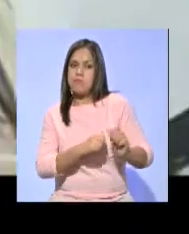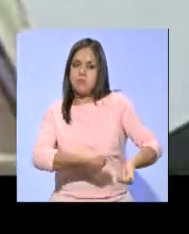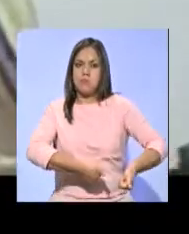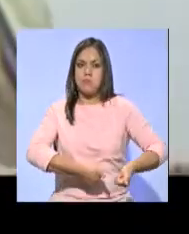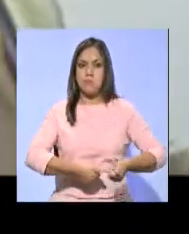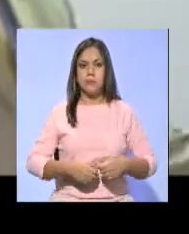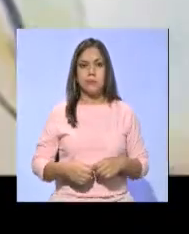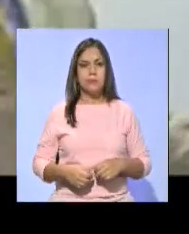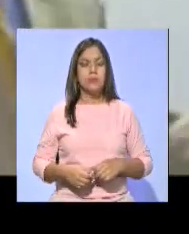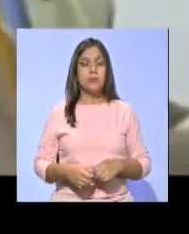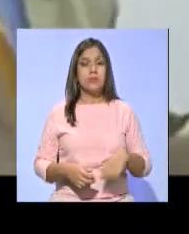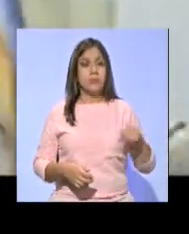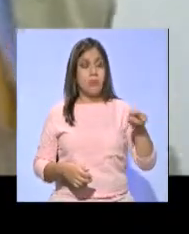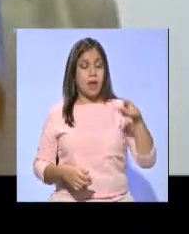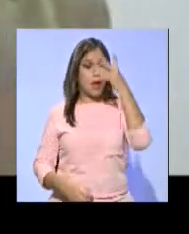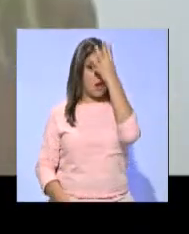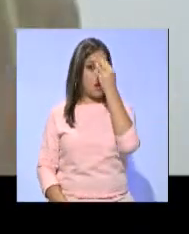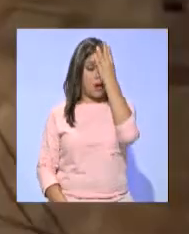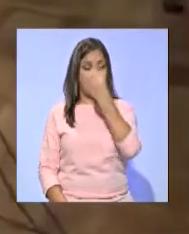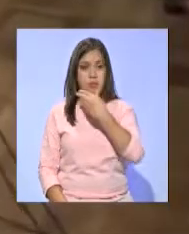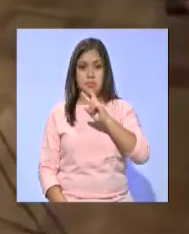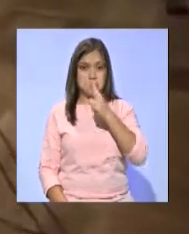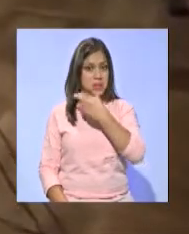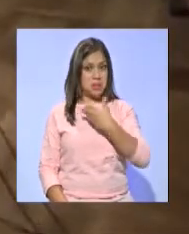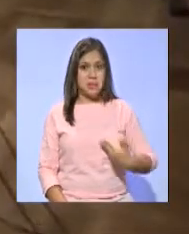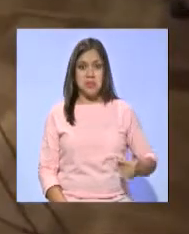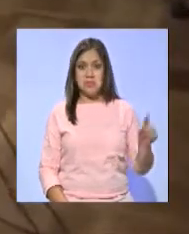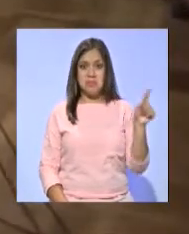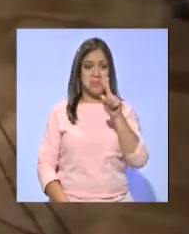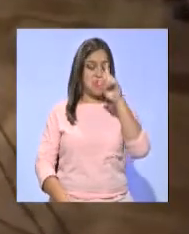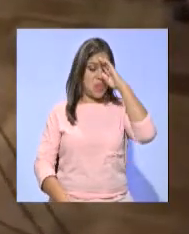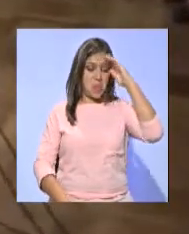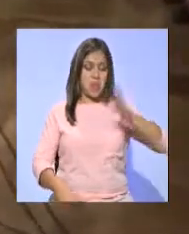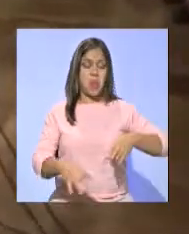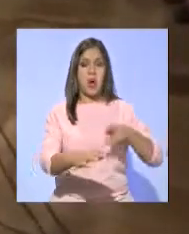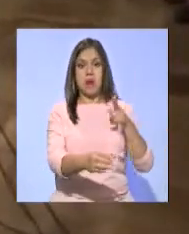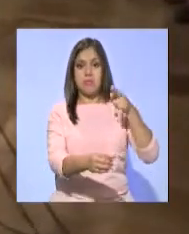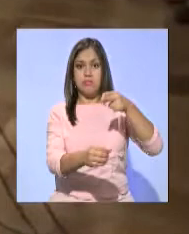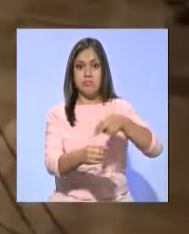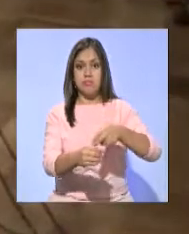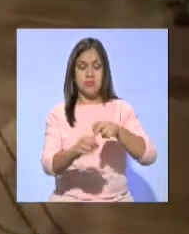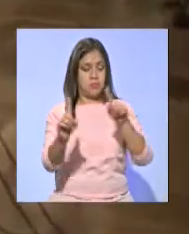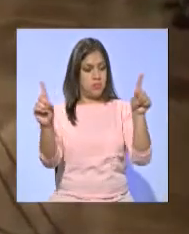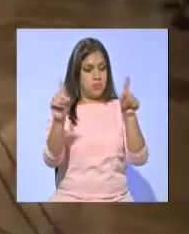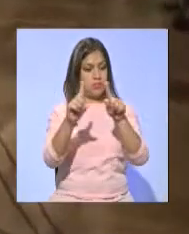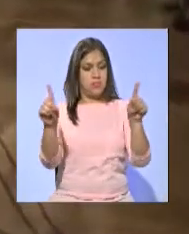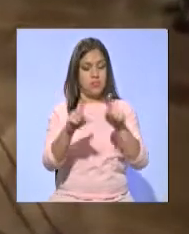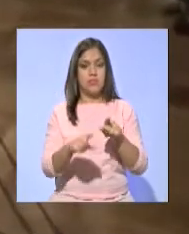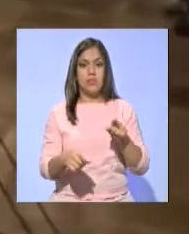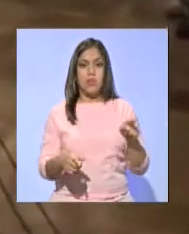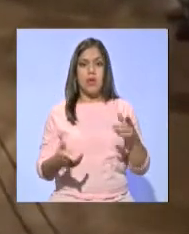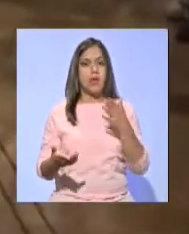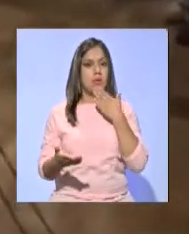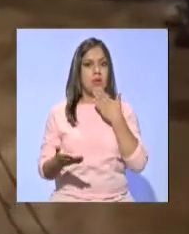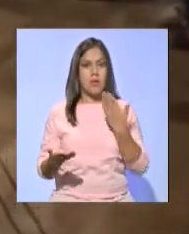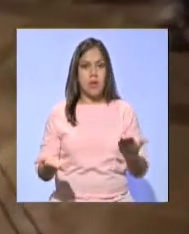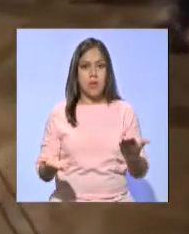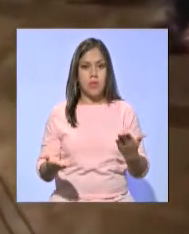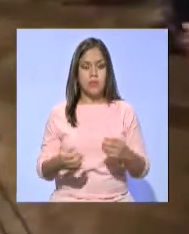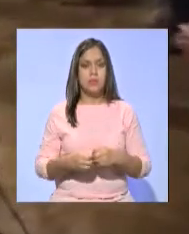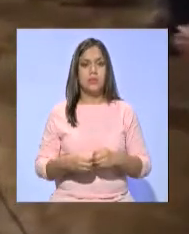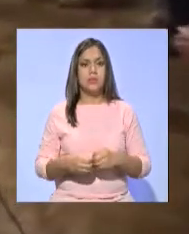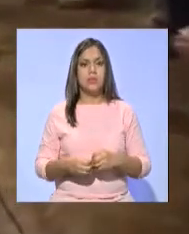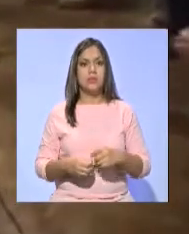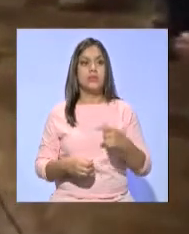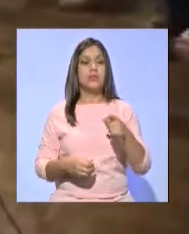Que jamás cometió, en el que jamás participó y que jamás habría permitido de saber que se estaba efectuando.